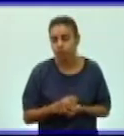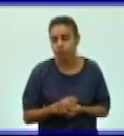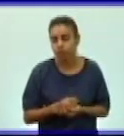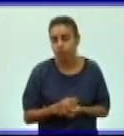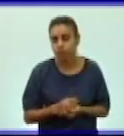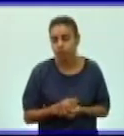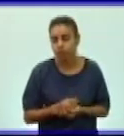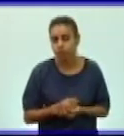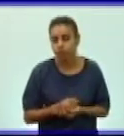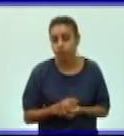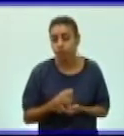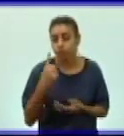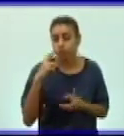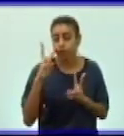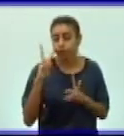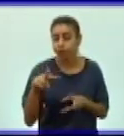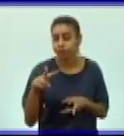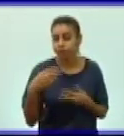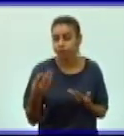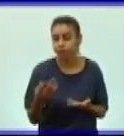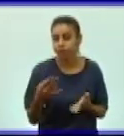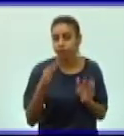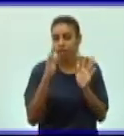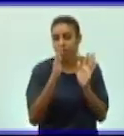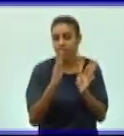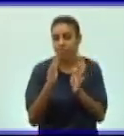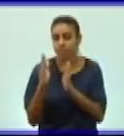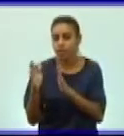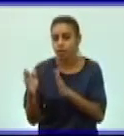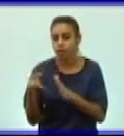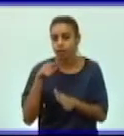Vamos a ver cuáles fueron las etapas de esta política.